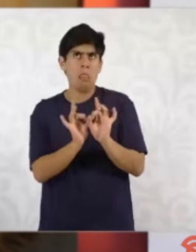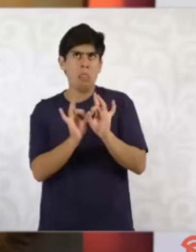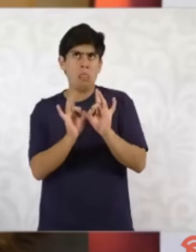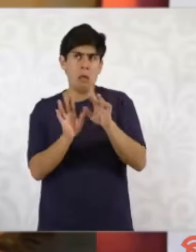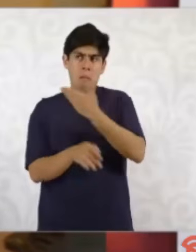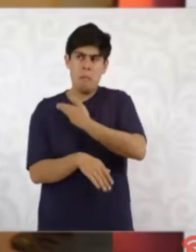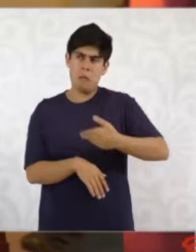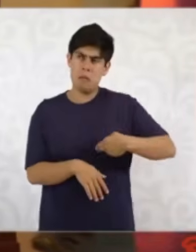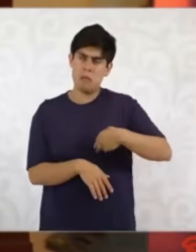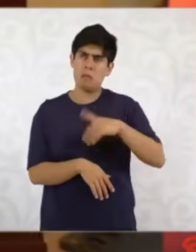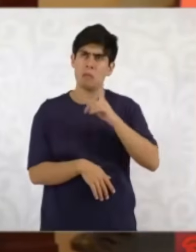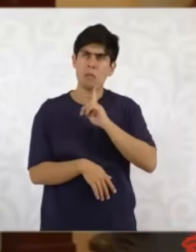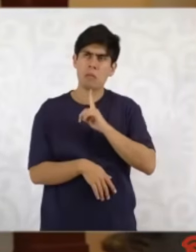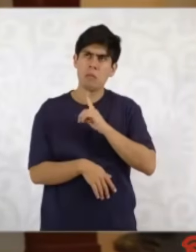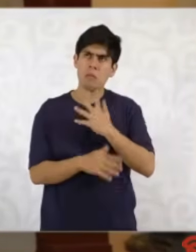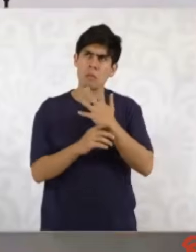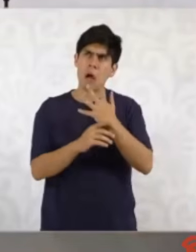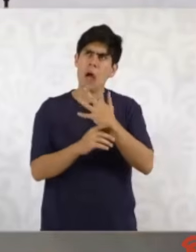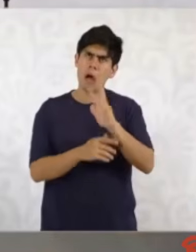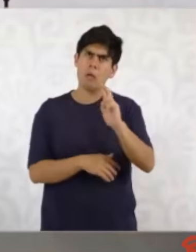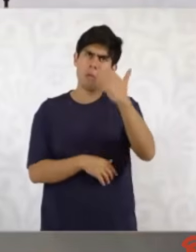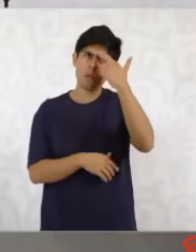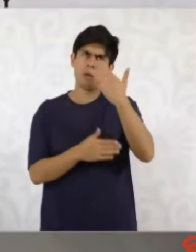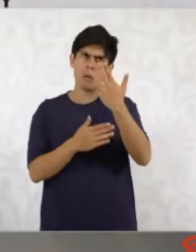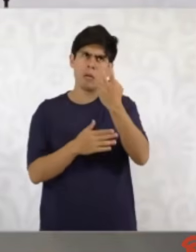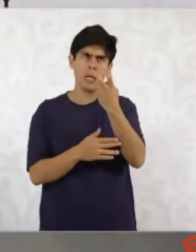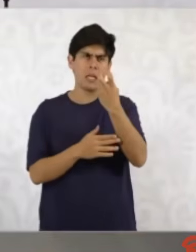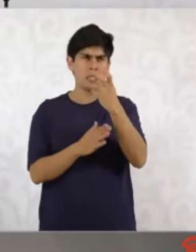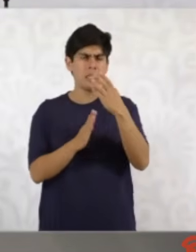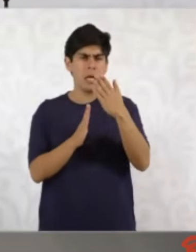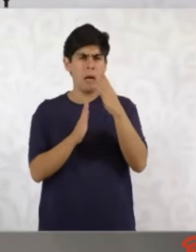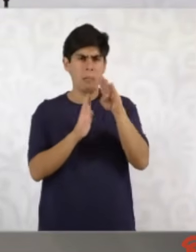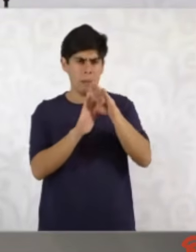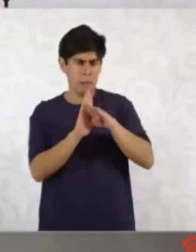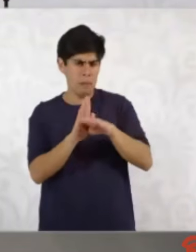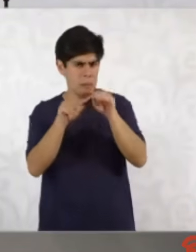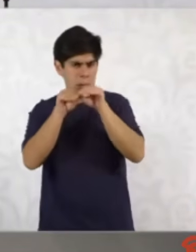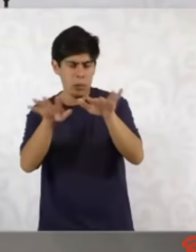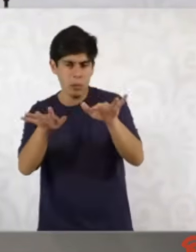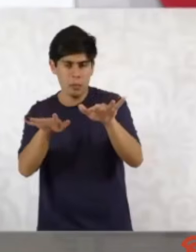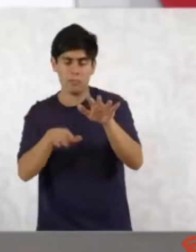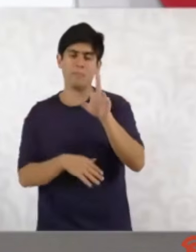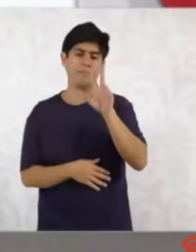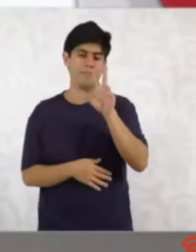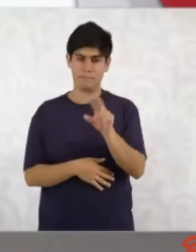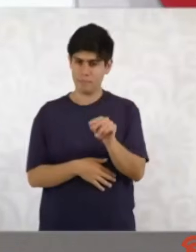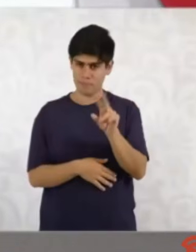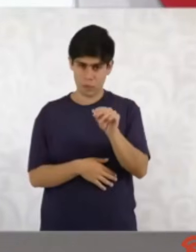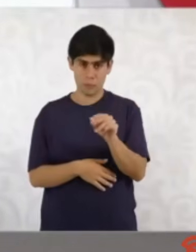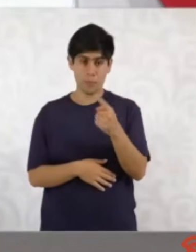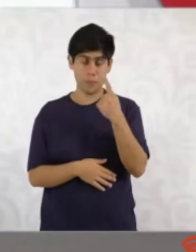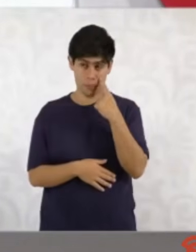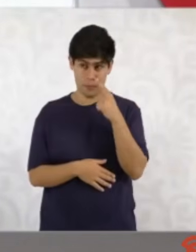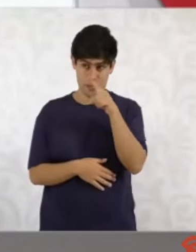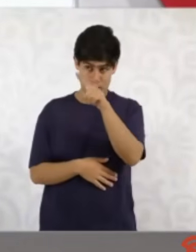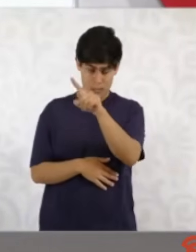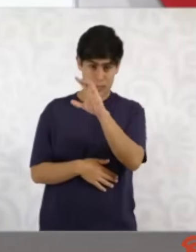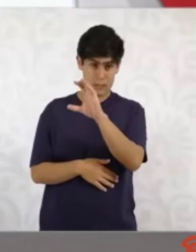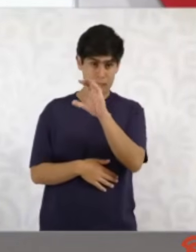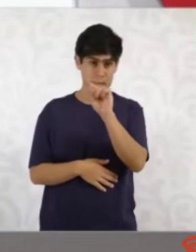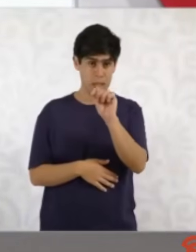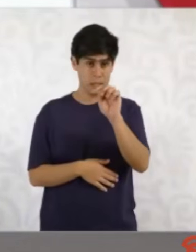La iniciativa establecía un plazo de 1 año para que esta autoridad emitiera unos lineamientos.